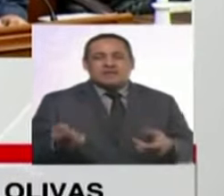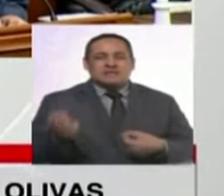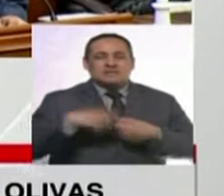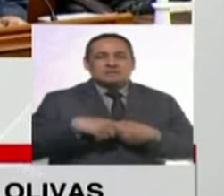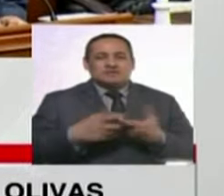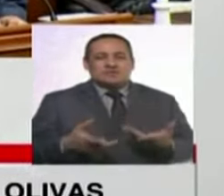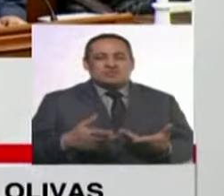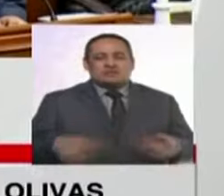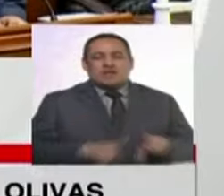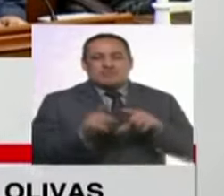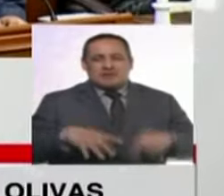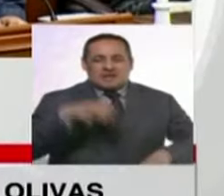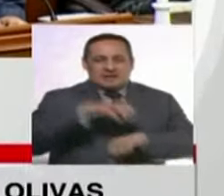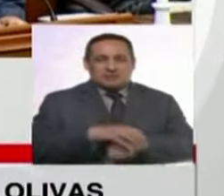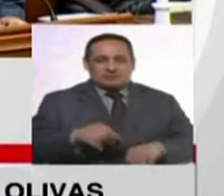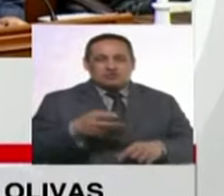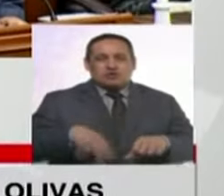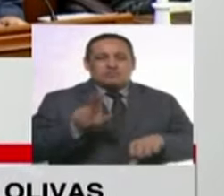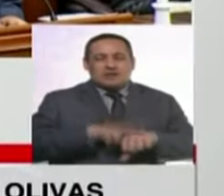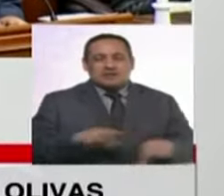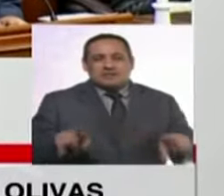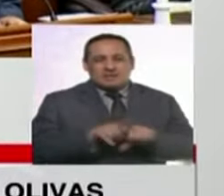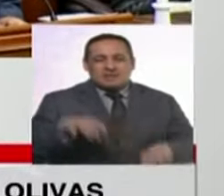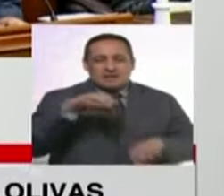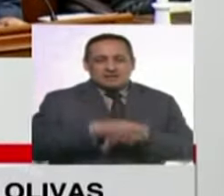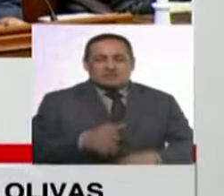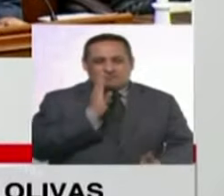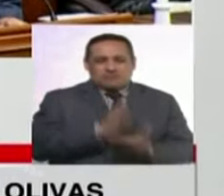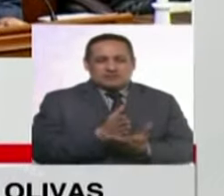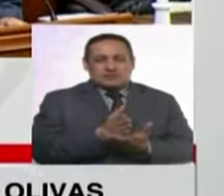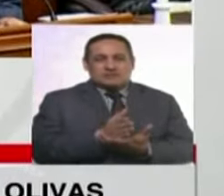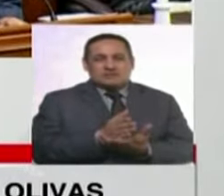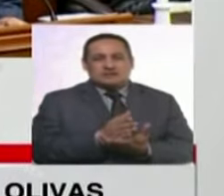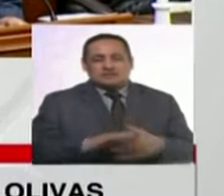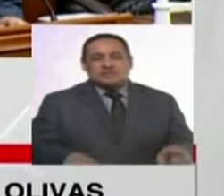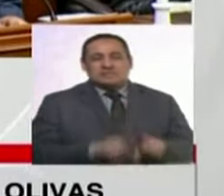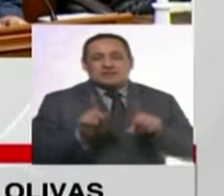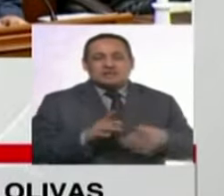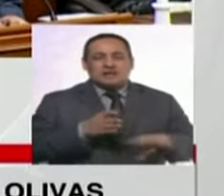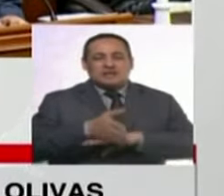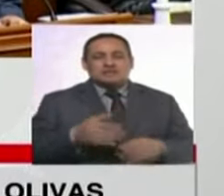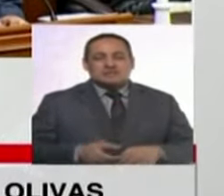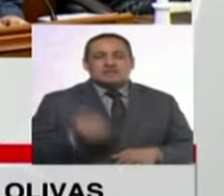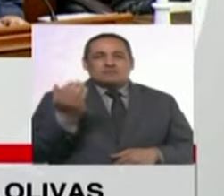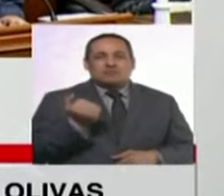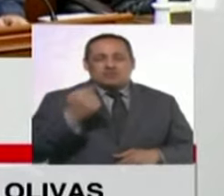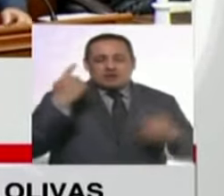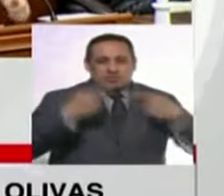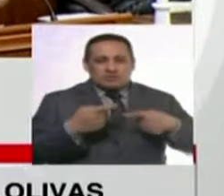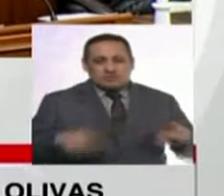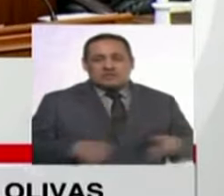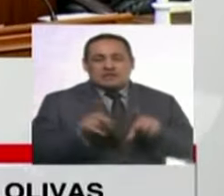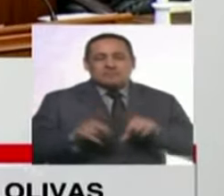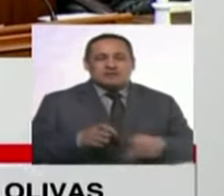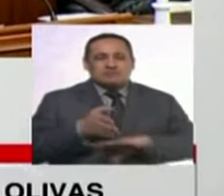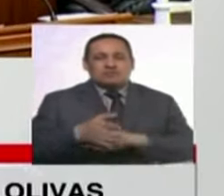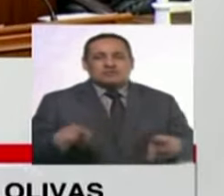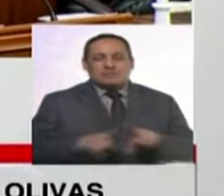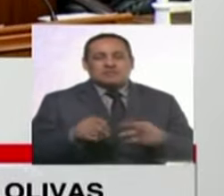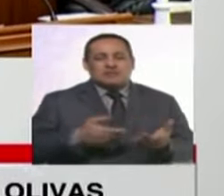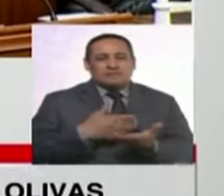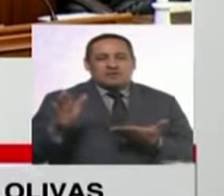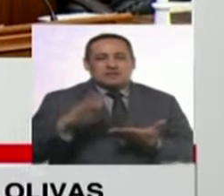percibimiento arresto simple arresto de rigor Y pase a la situación de disponibilidad Y pase a